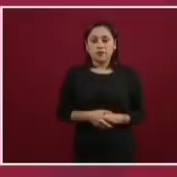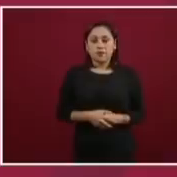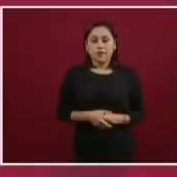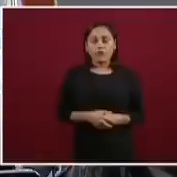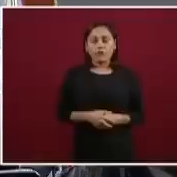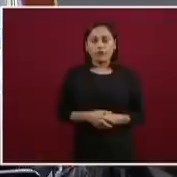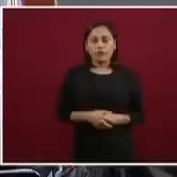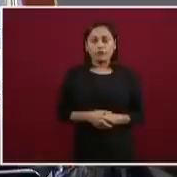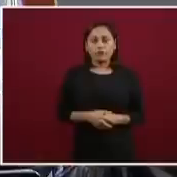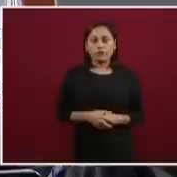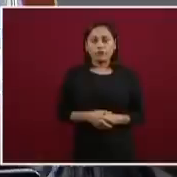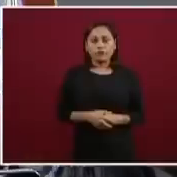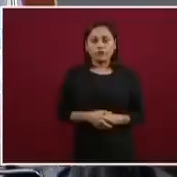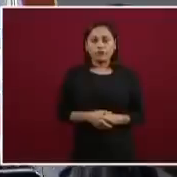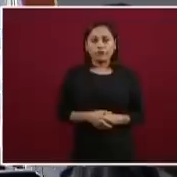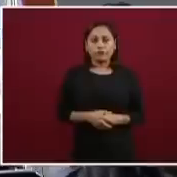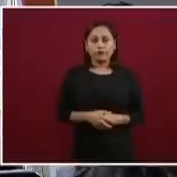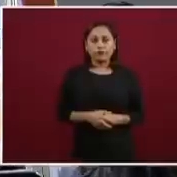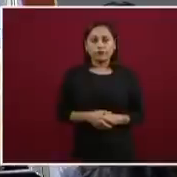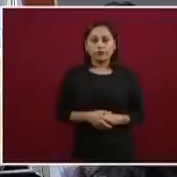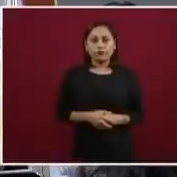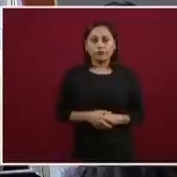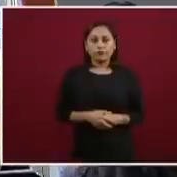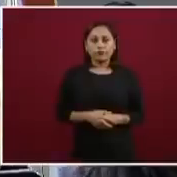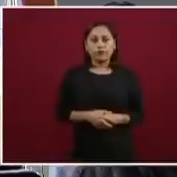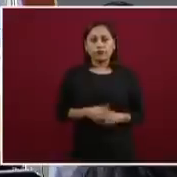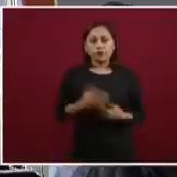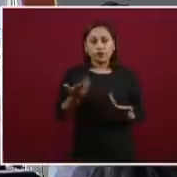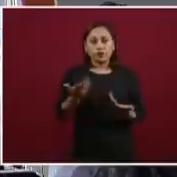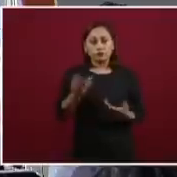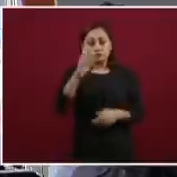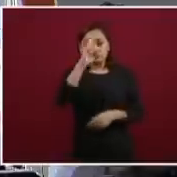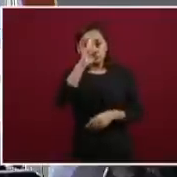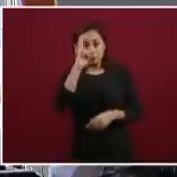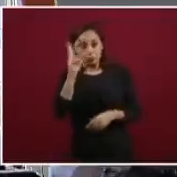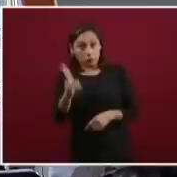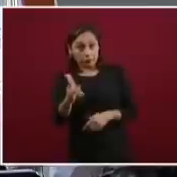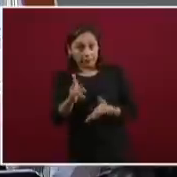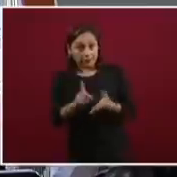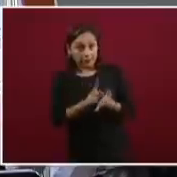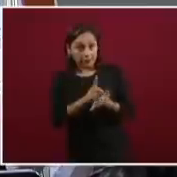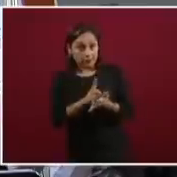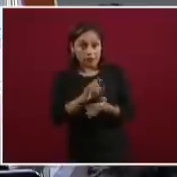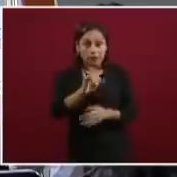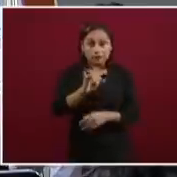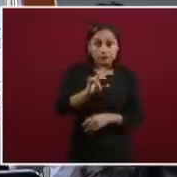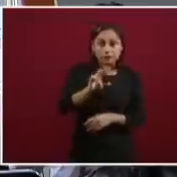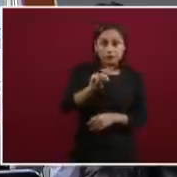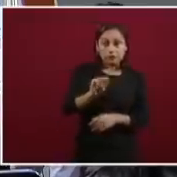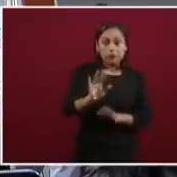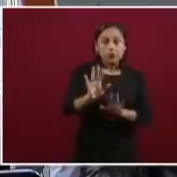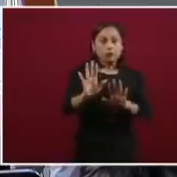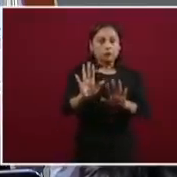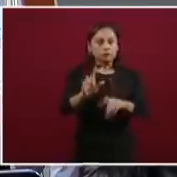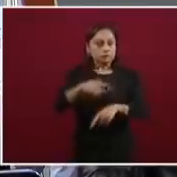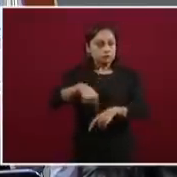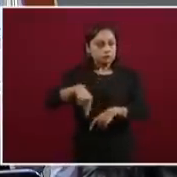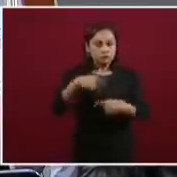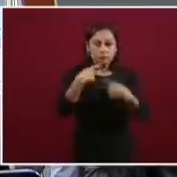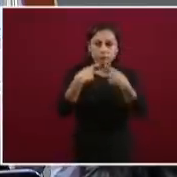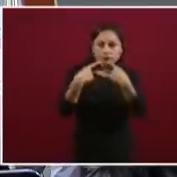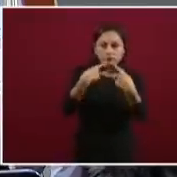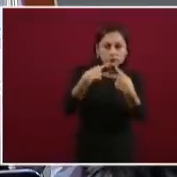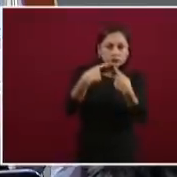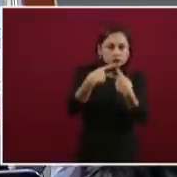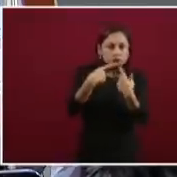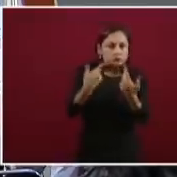sigue la prohibición o no vamos revisando lo lo podemos hacer